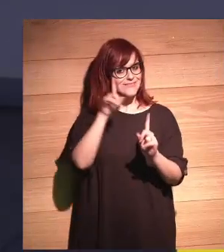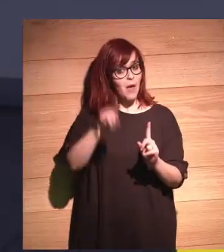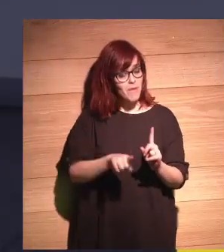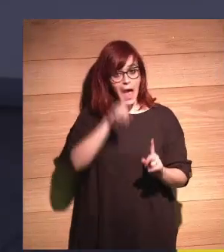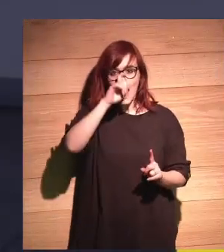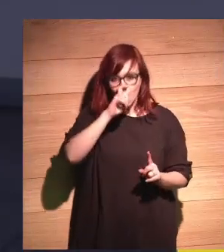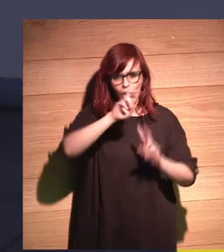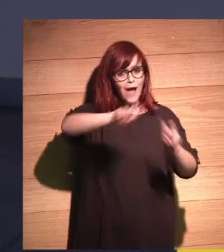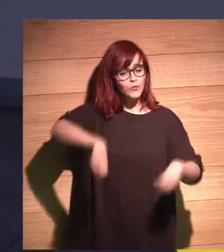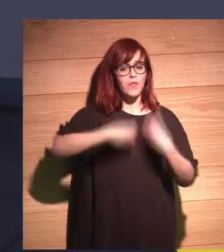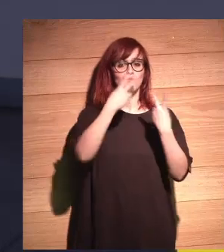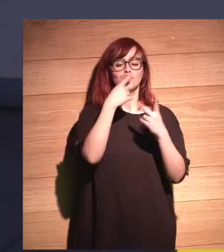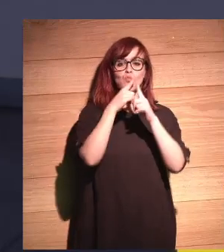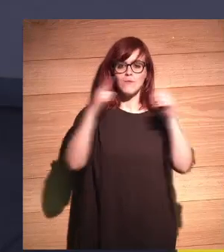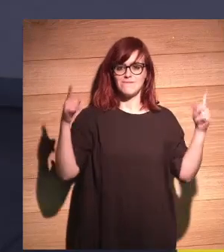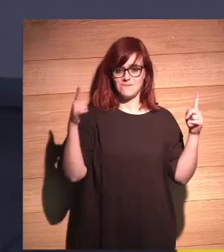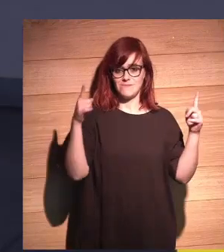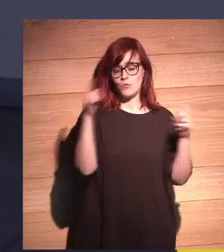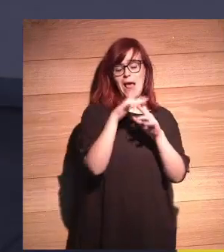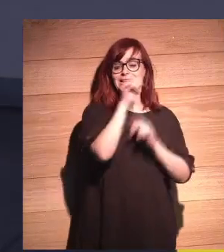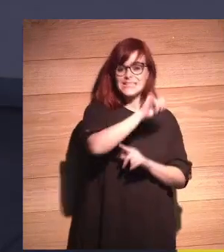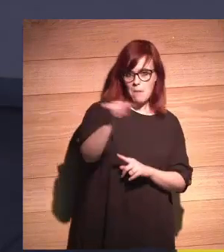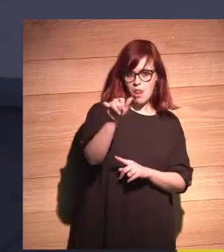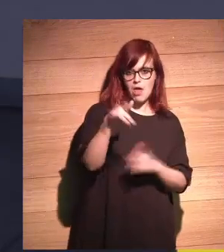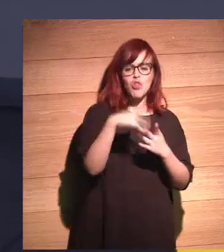recuerdo actualizamos 2 veces a la semana.